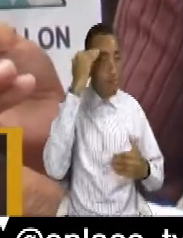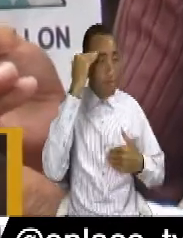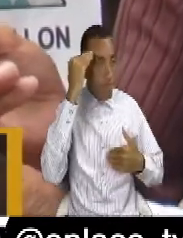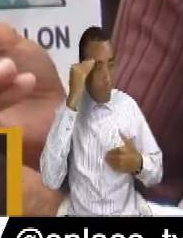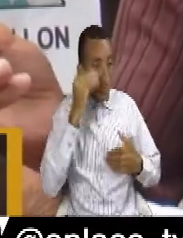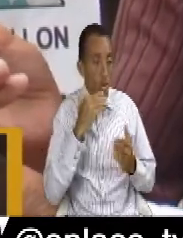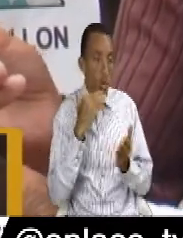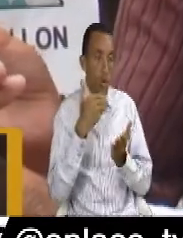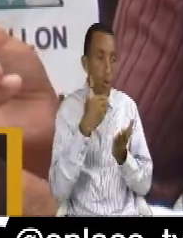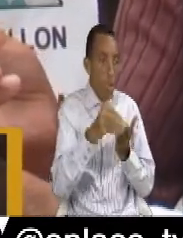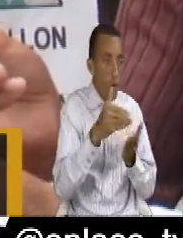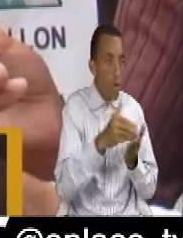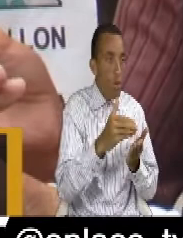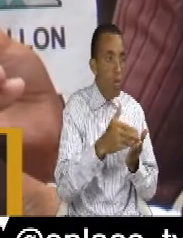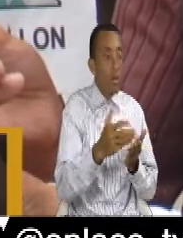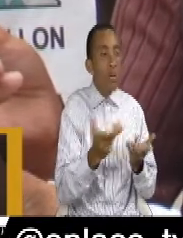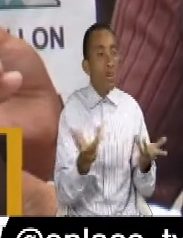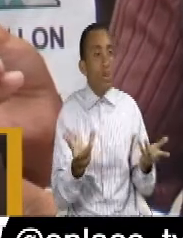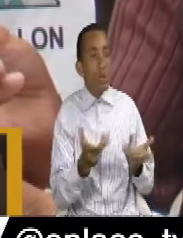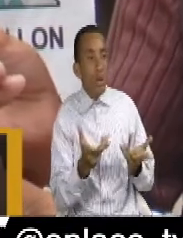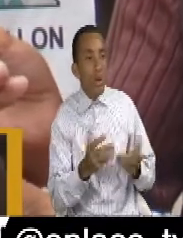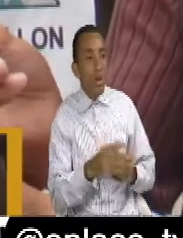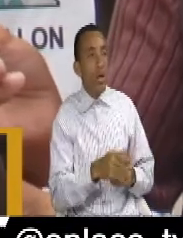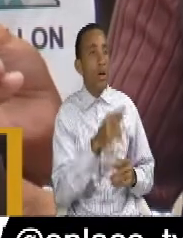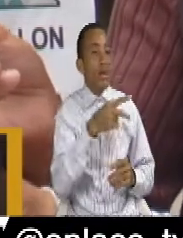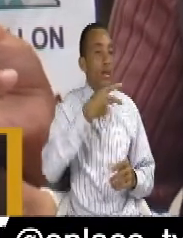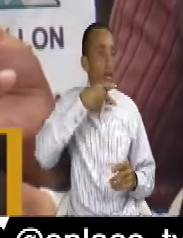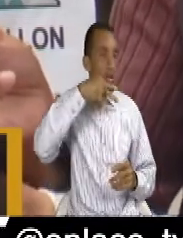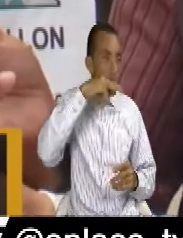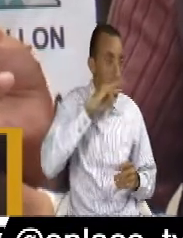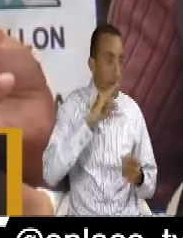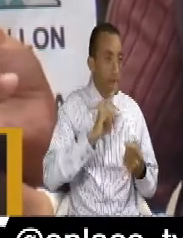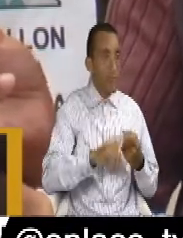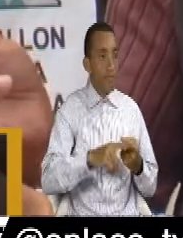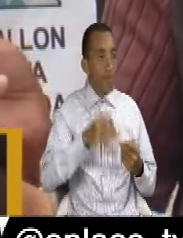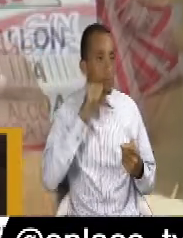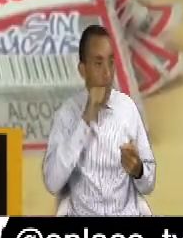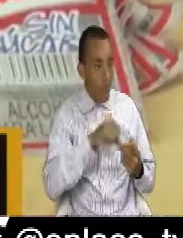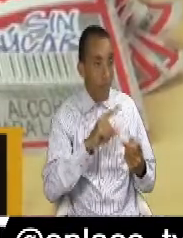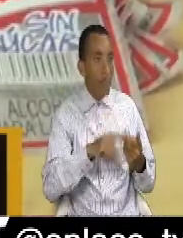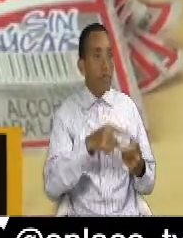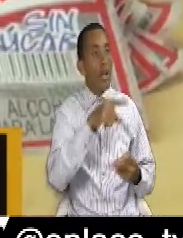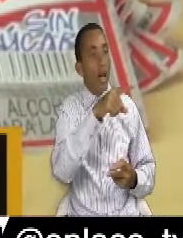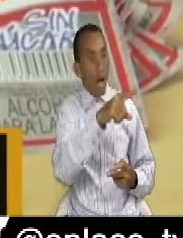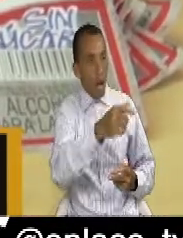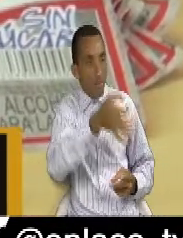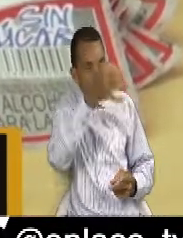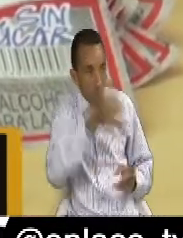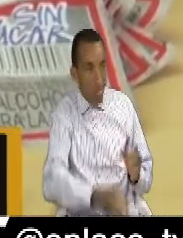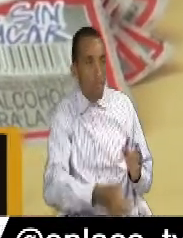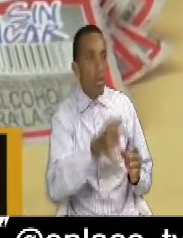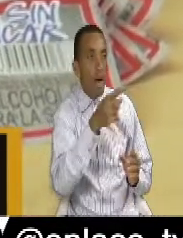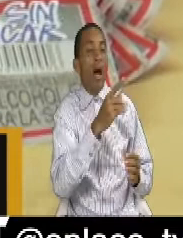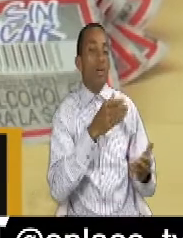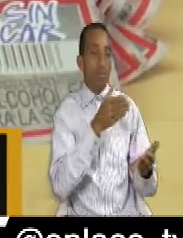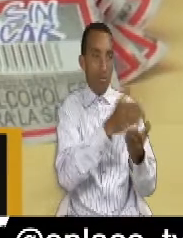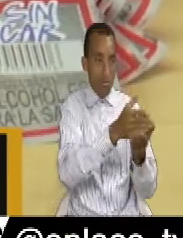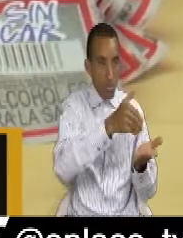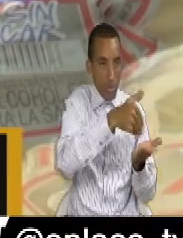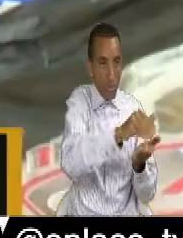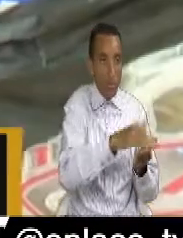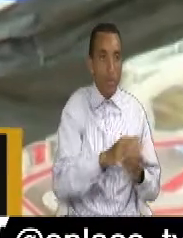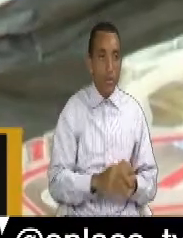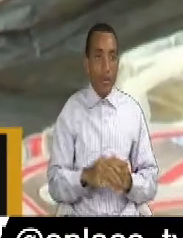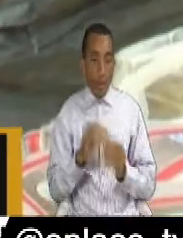como siempre lo hemos repetido, el alcohol que vamos a consumir en sitios reconocidos. A las botellas les eran puestas las estampillas